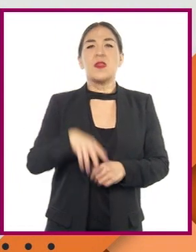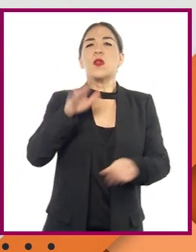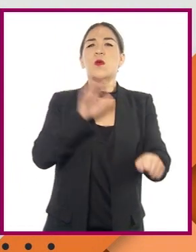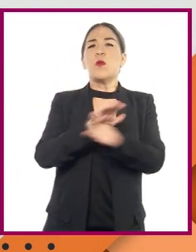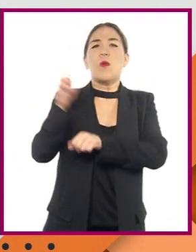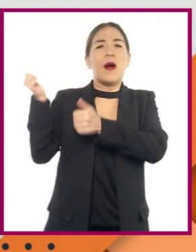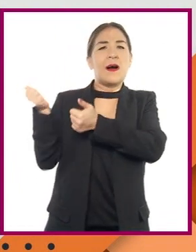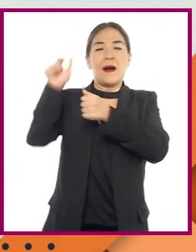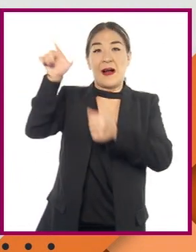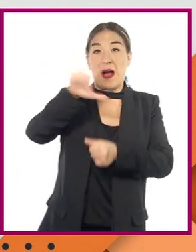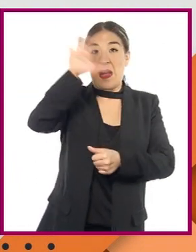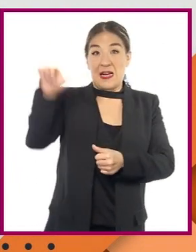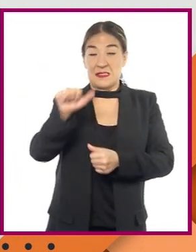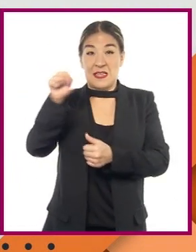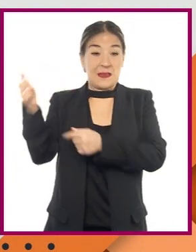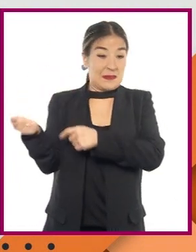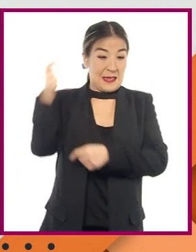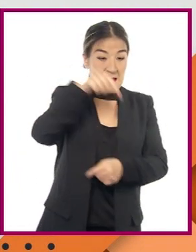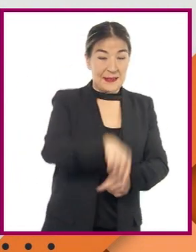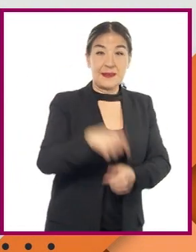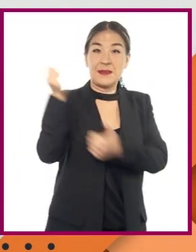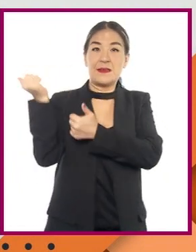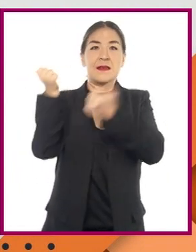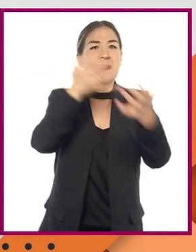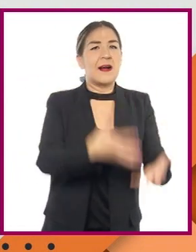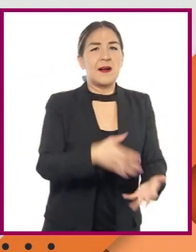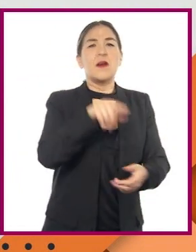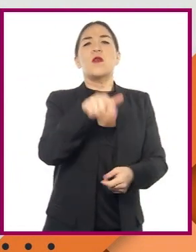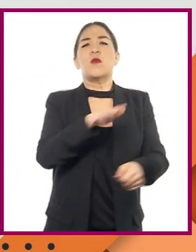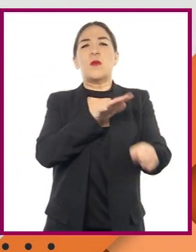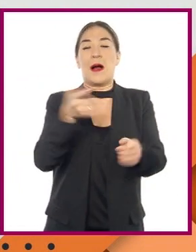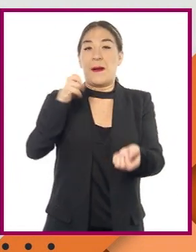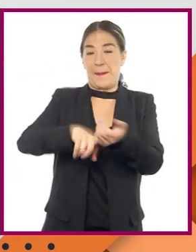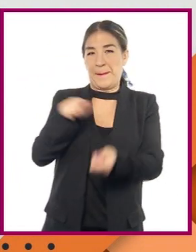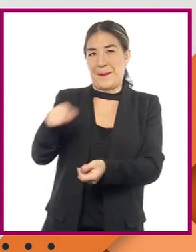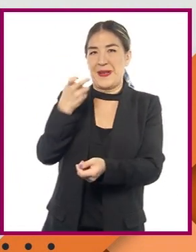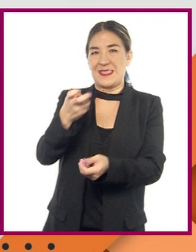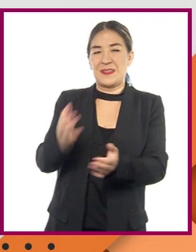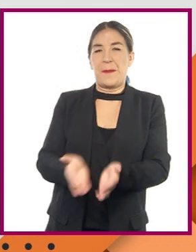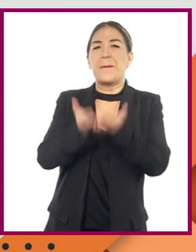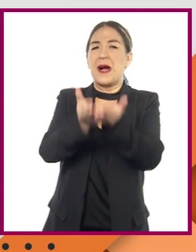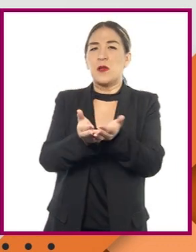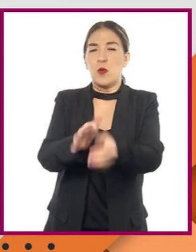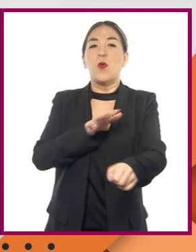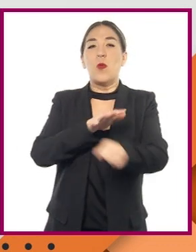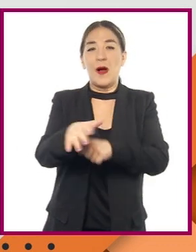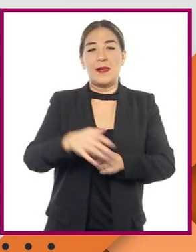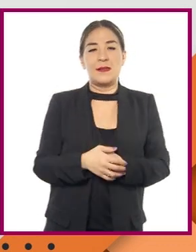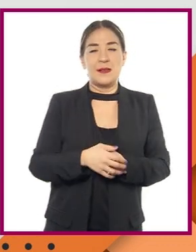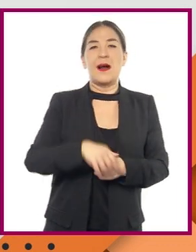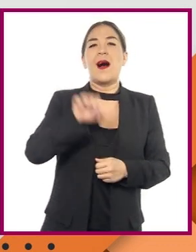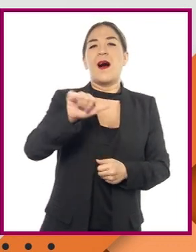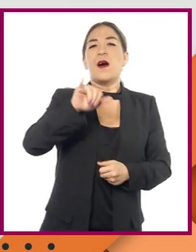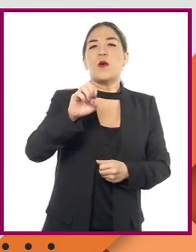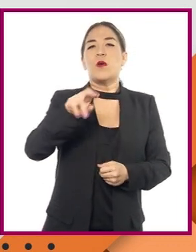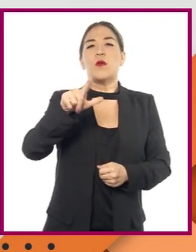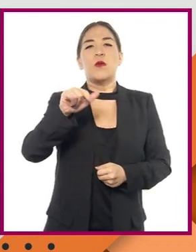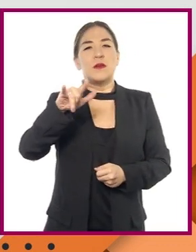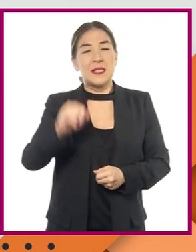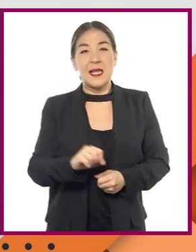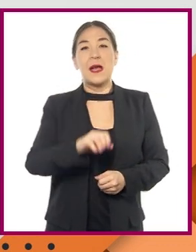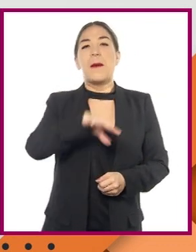llegaron de Asia a América a través del galeón de Manila fueron el ajonjolí,